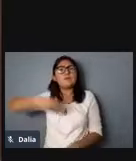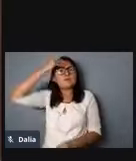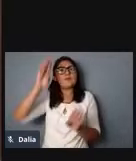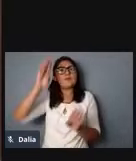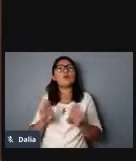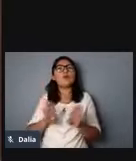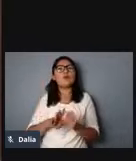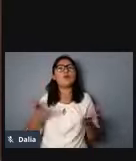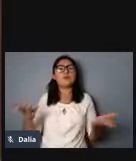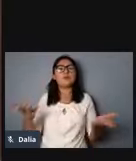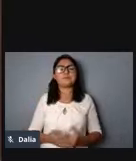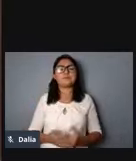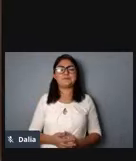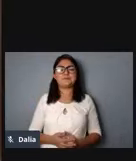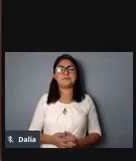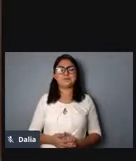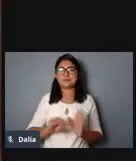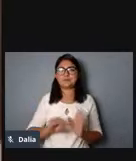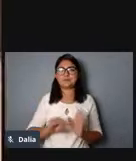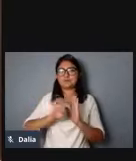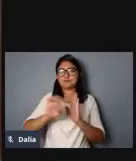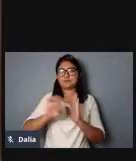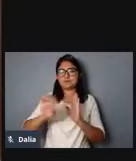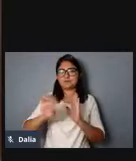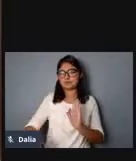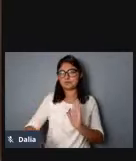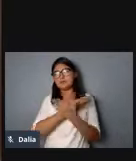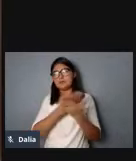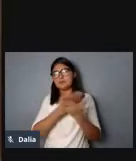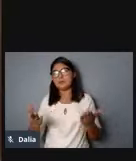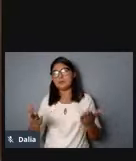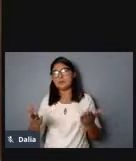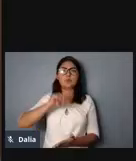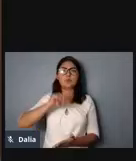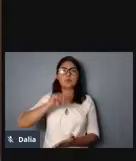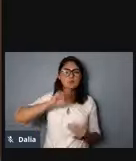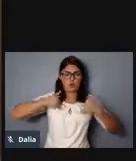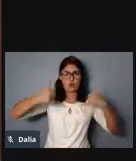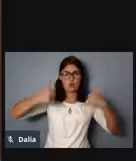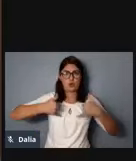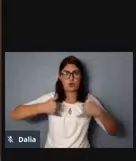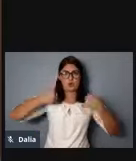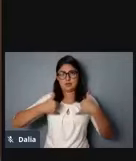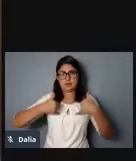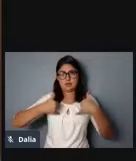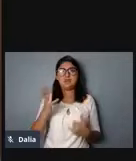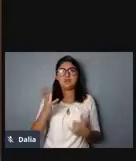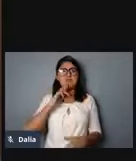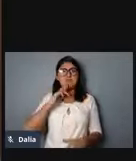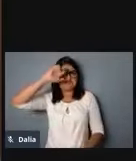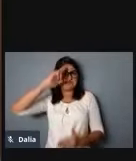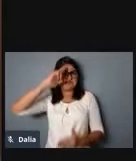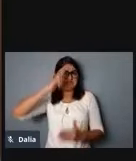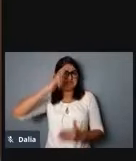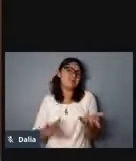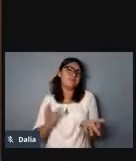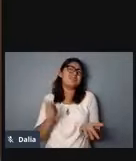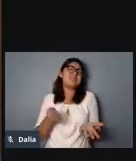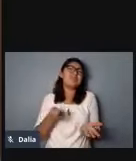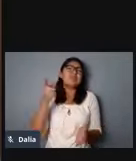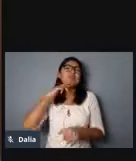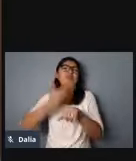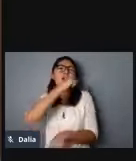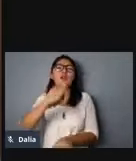en irresponsabilidades sociales para ellas y ellos? Bueno, pues estaremos demostrando